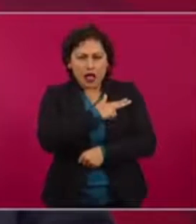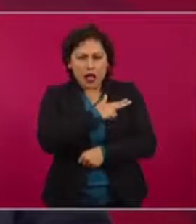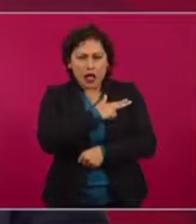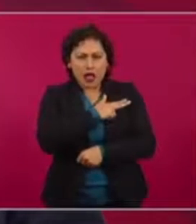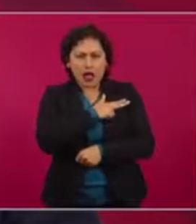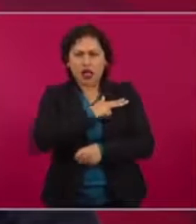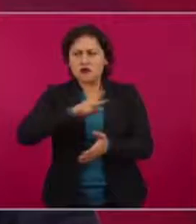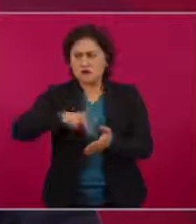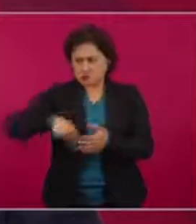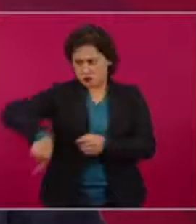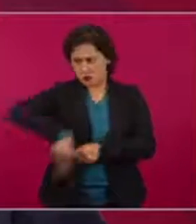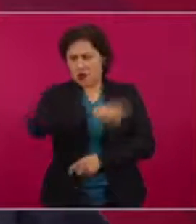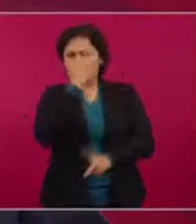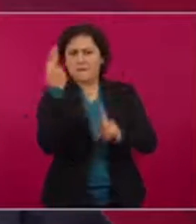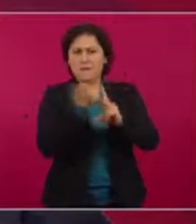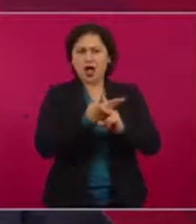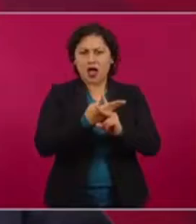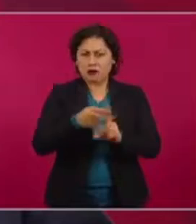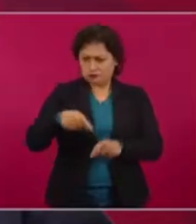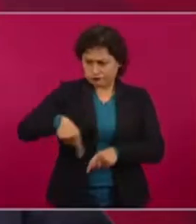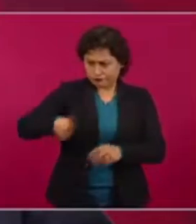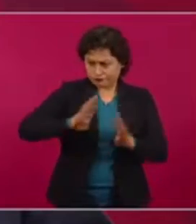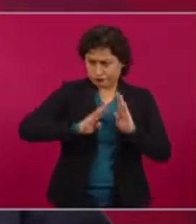Eso ya se terminó.